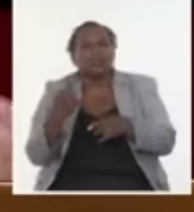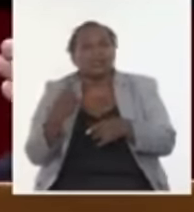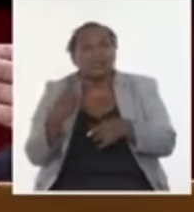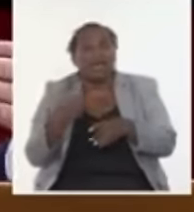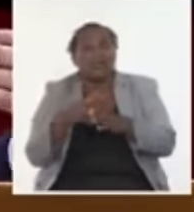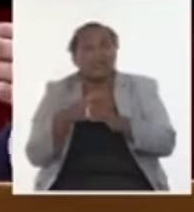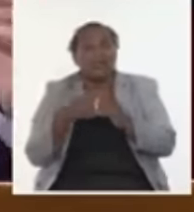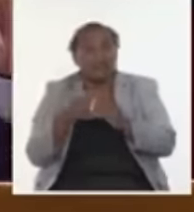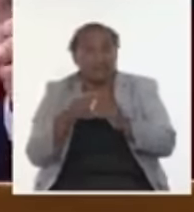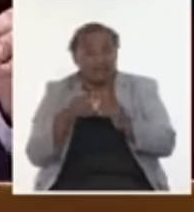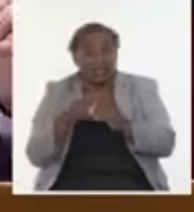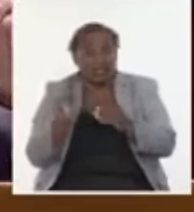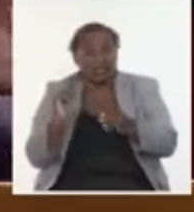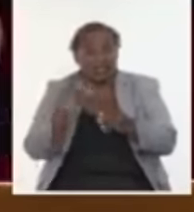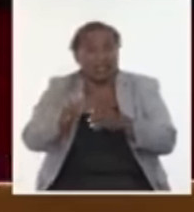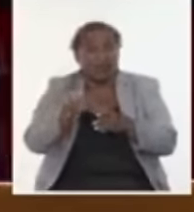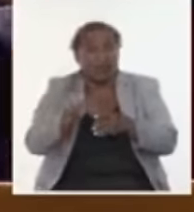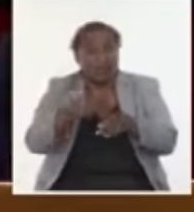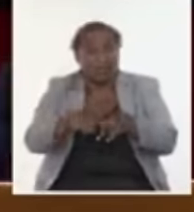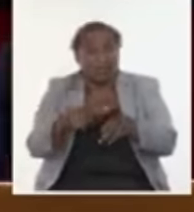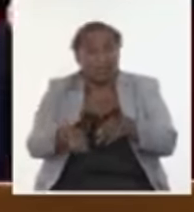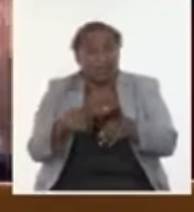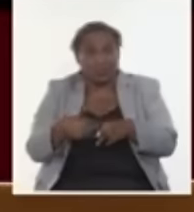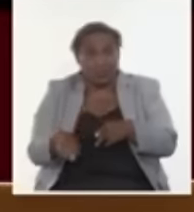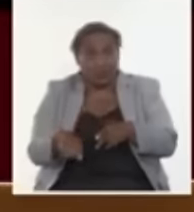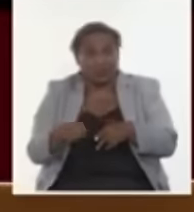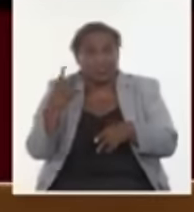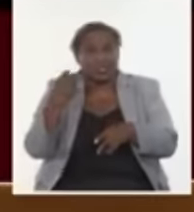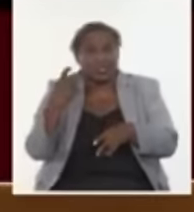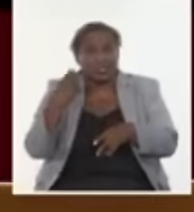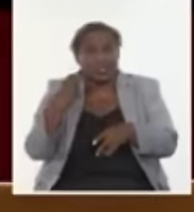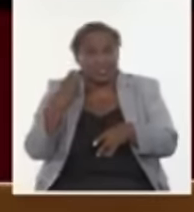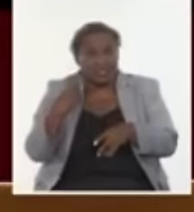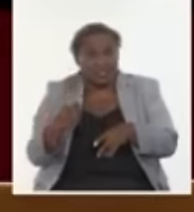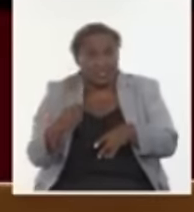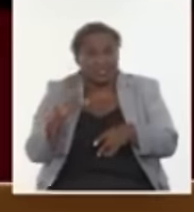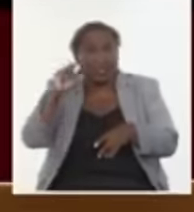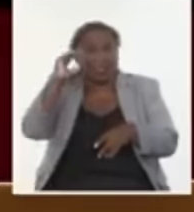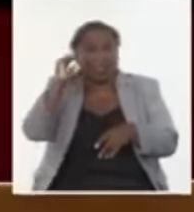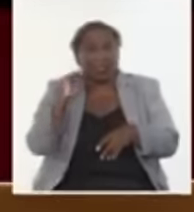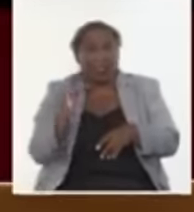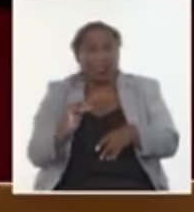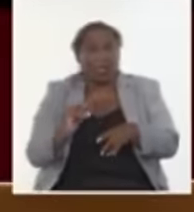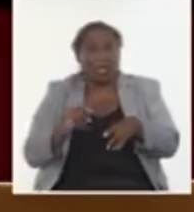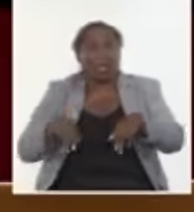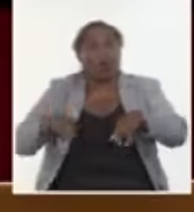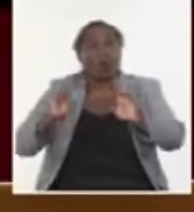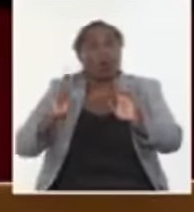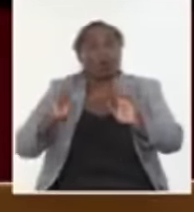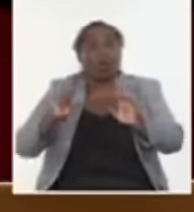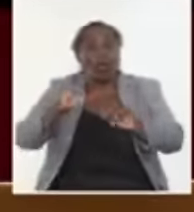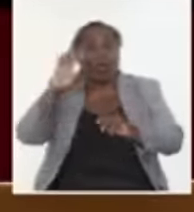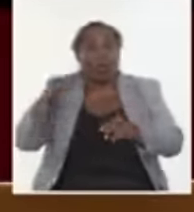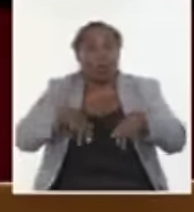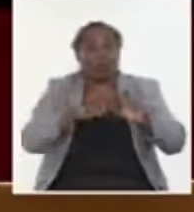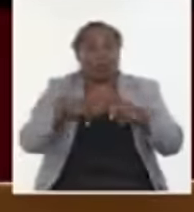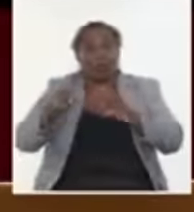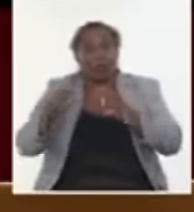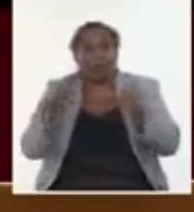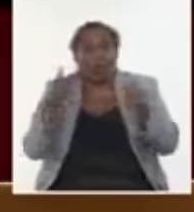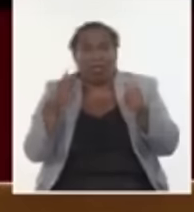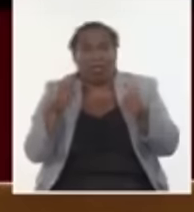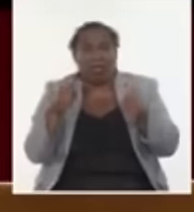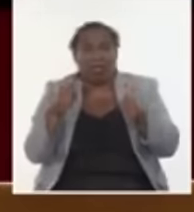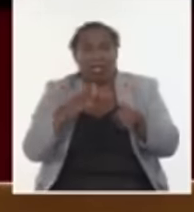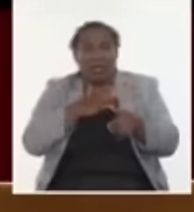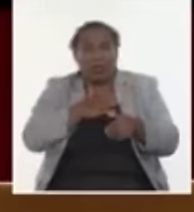importar recursos que exige los estándares según las categorías de sus hoteles, y eso está afectado. Pero